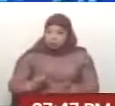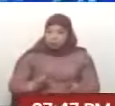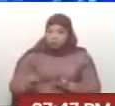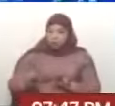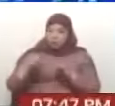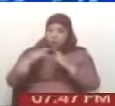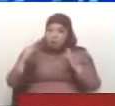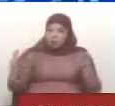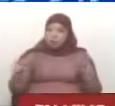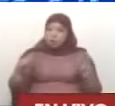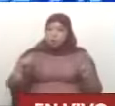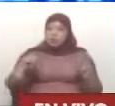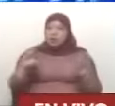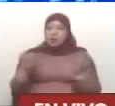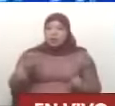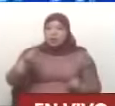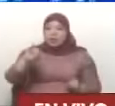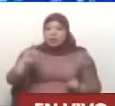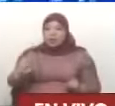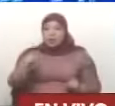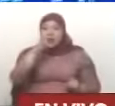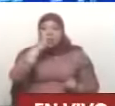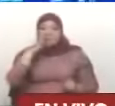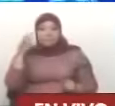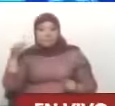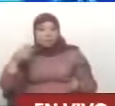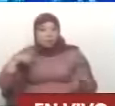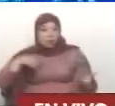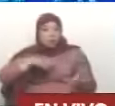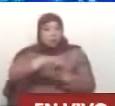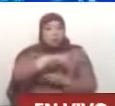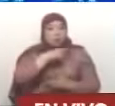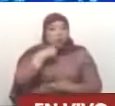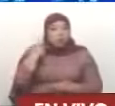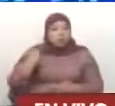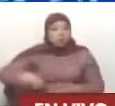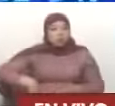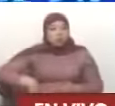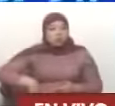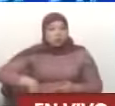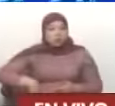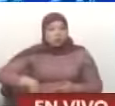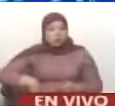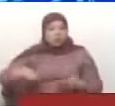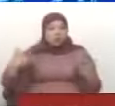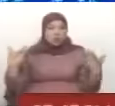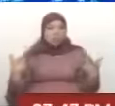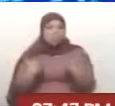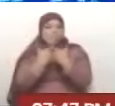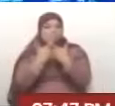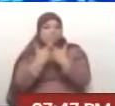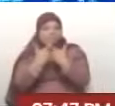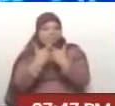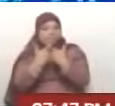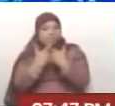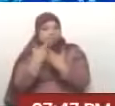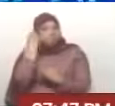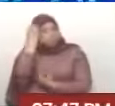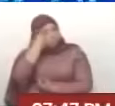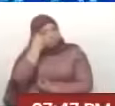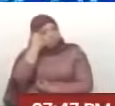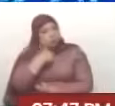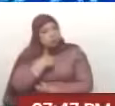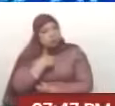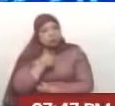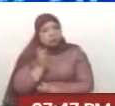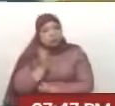Crimea y el gobierno francés, Emmanuel Macron, está hablando de atacar a Rusia. O sea que sí, una escalada de la guerra. Yo pienso, es una opinión